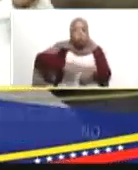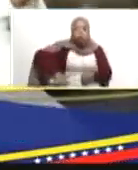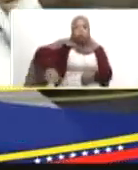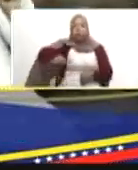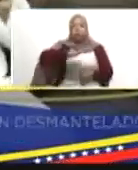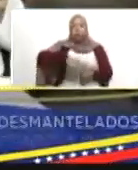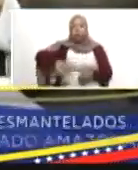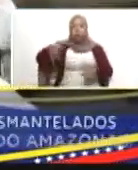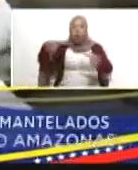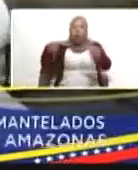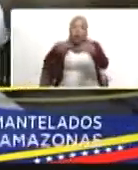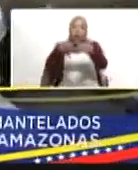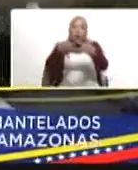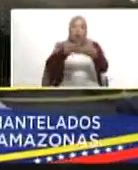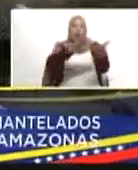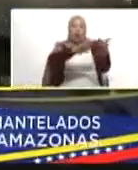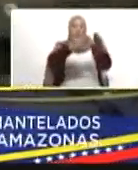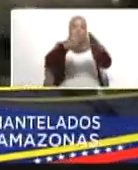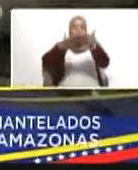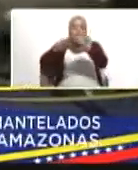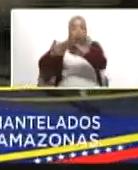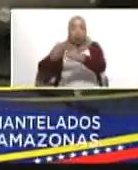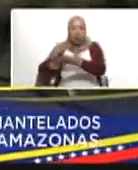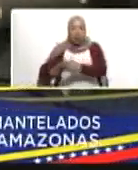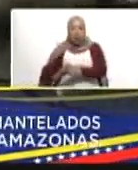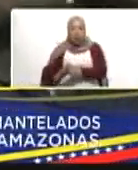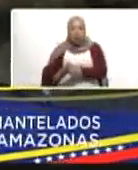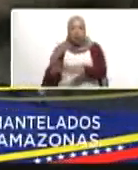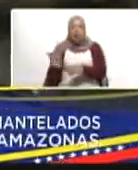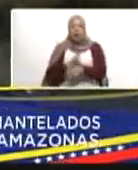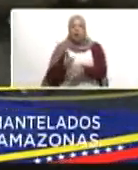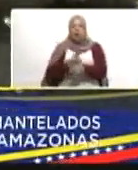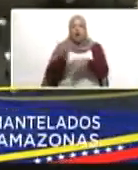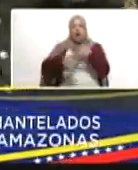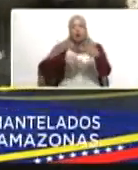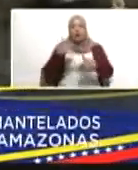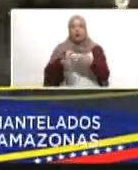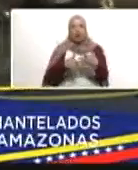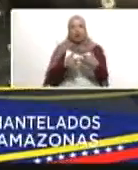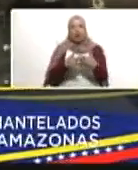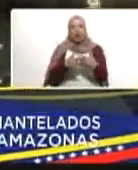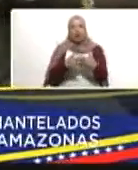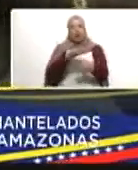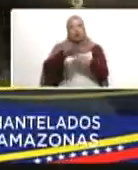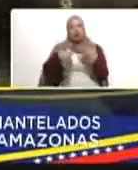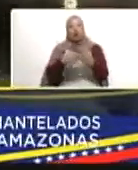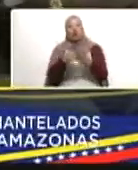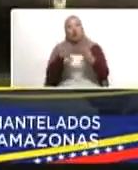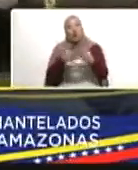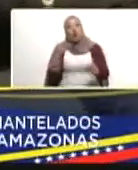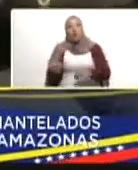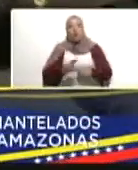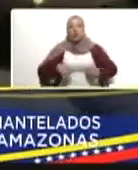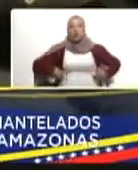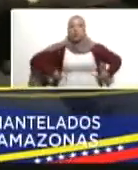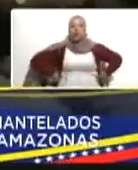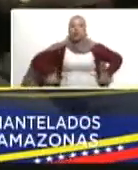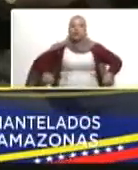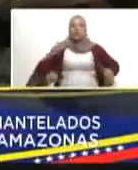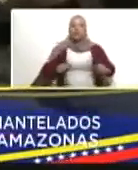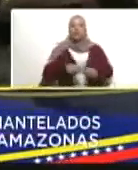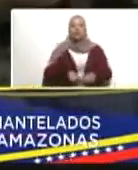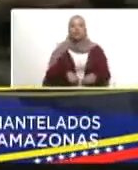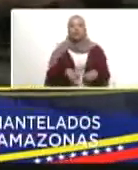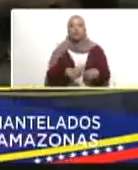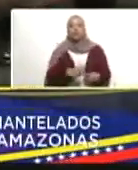en las urr unidades de rápida acción a lo largo y ancho del territorio del